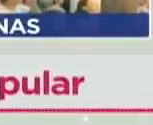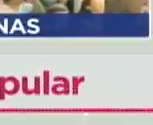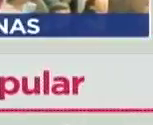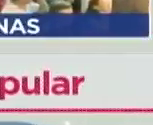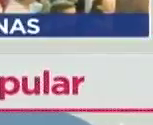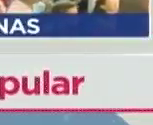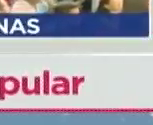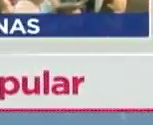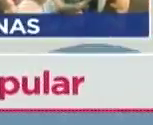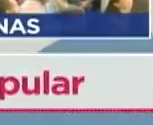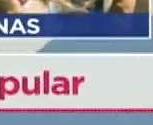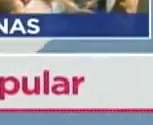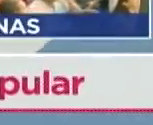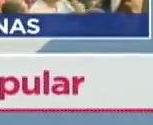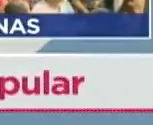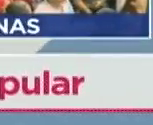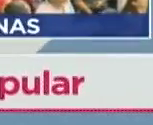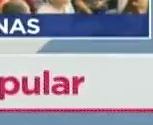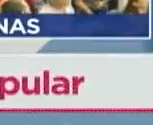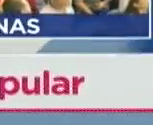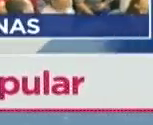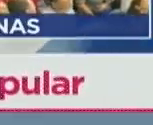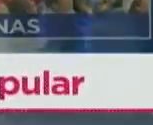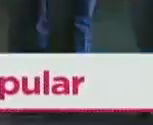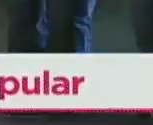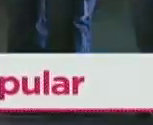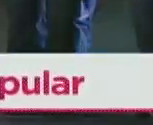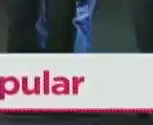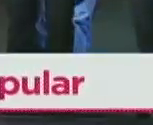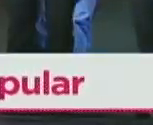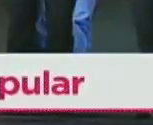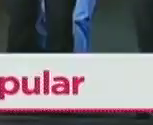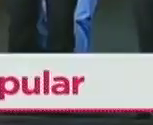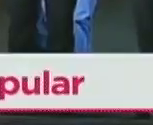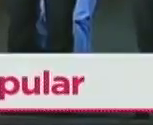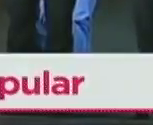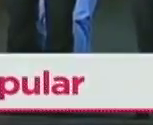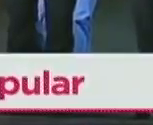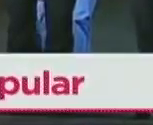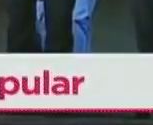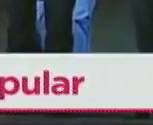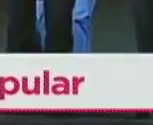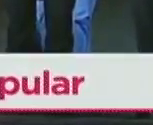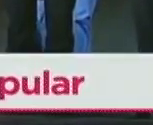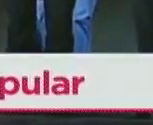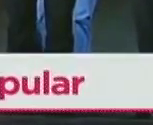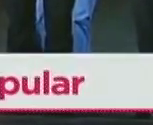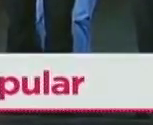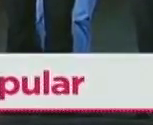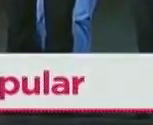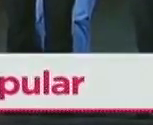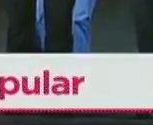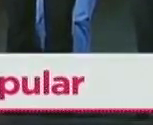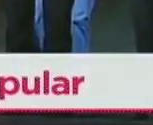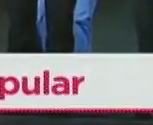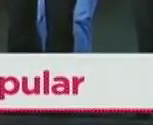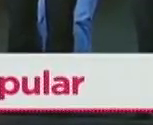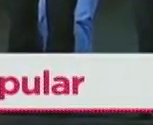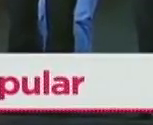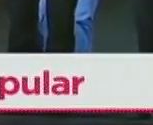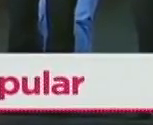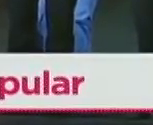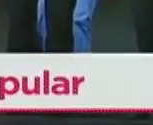visualizando imágenes desde el Palacio de Miraflores, el presidente de la República Bolivariana de Venezuela, acompañado de su tren de trabajo con la